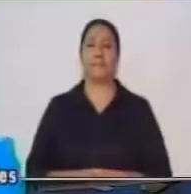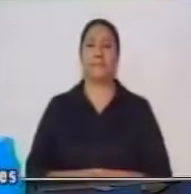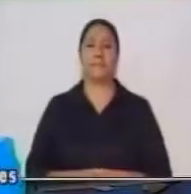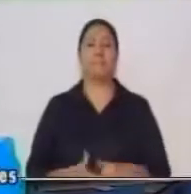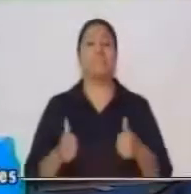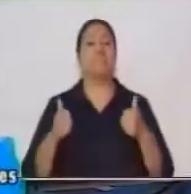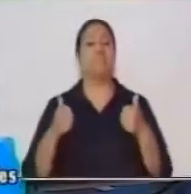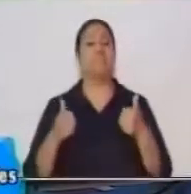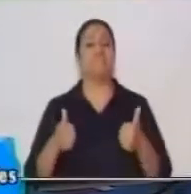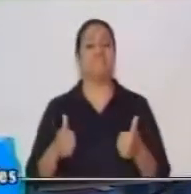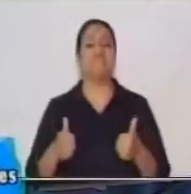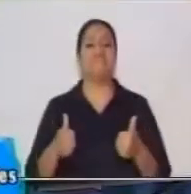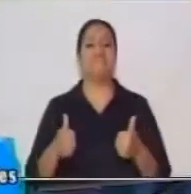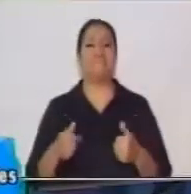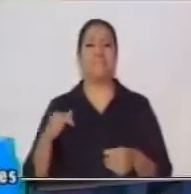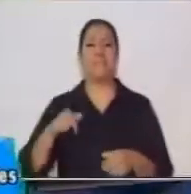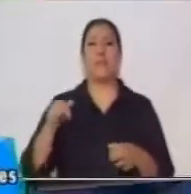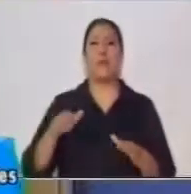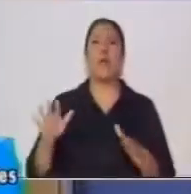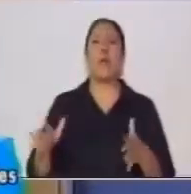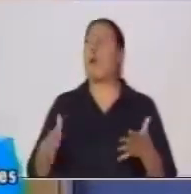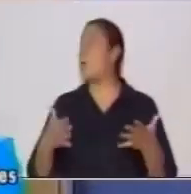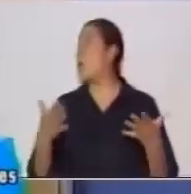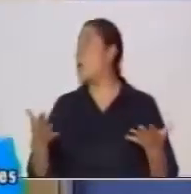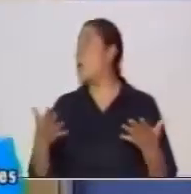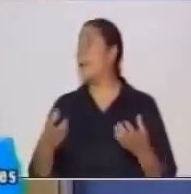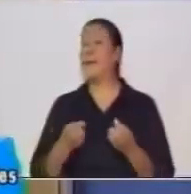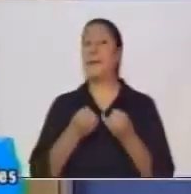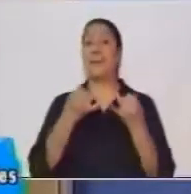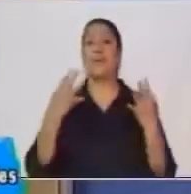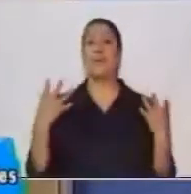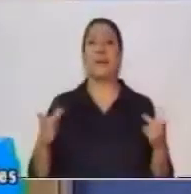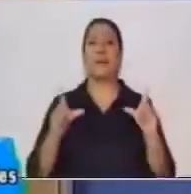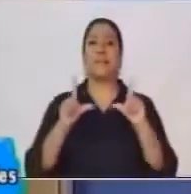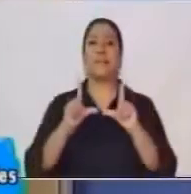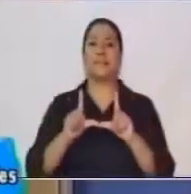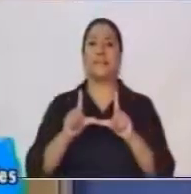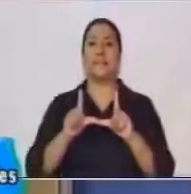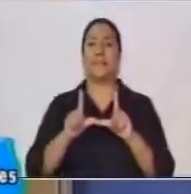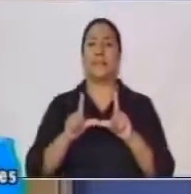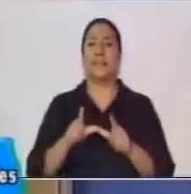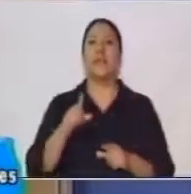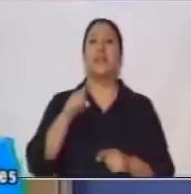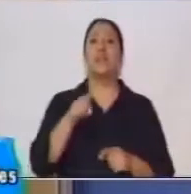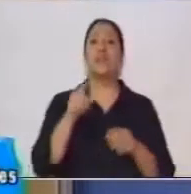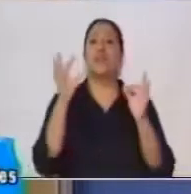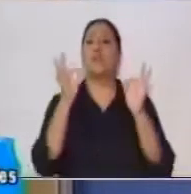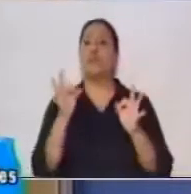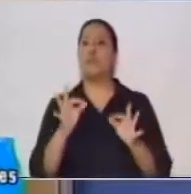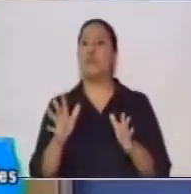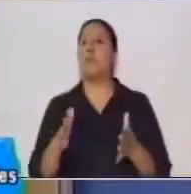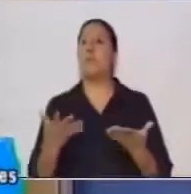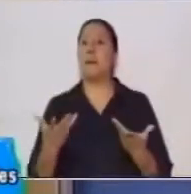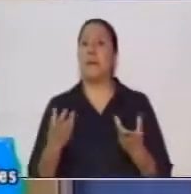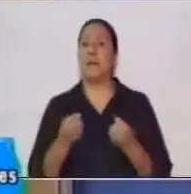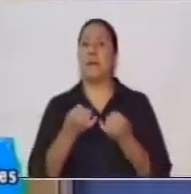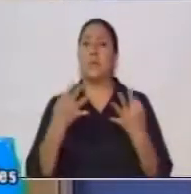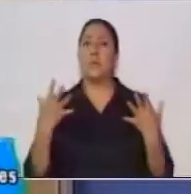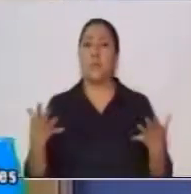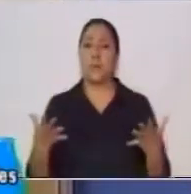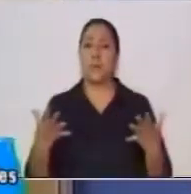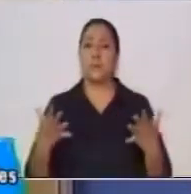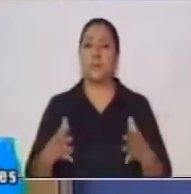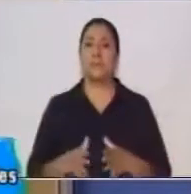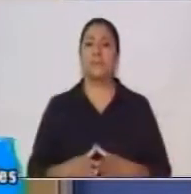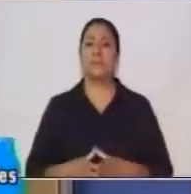Muy bien. Ahora, ¿cuántos cuadritos tú vas a formar? Tomémonos un